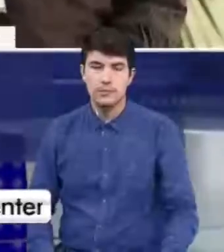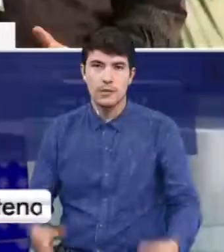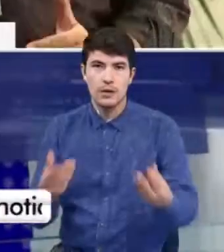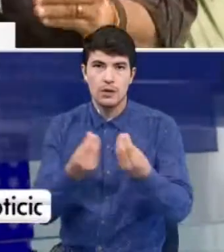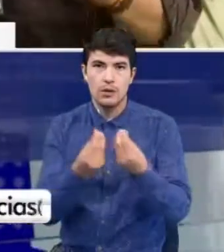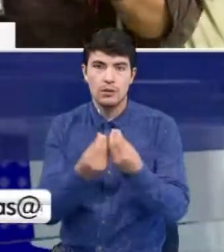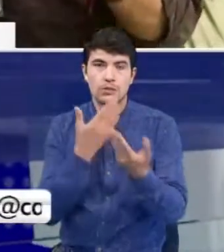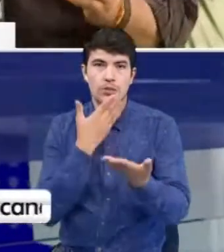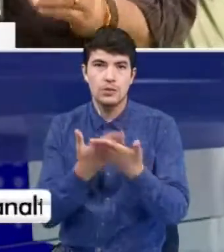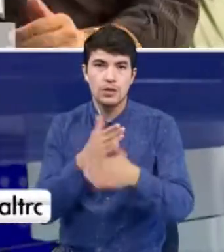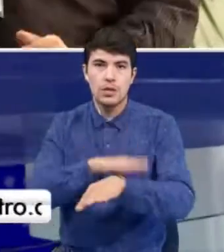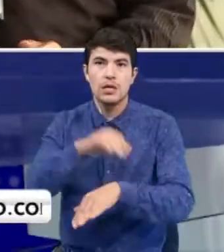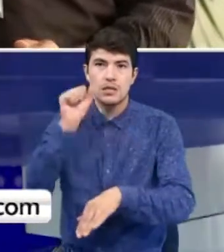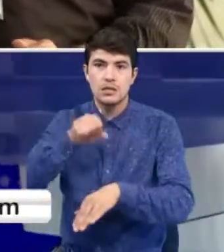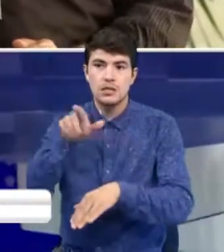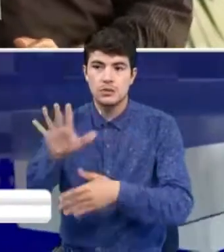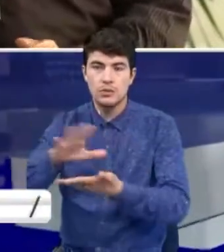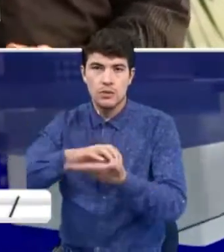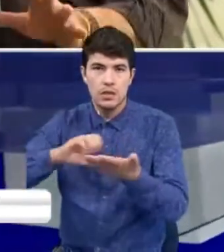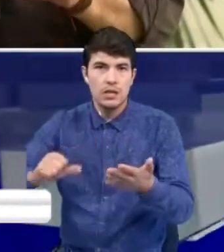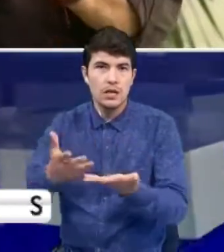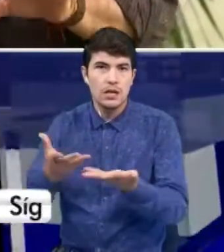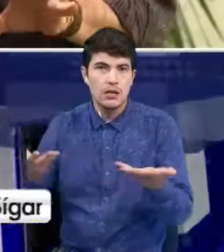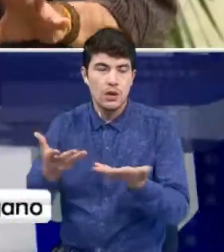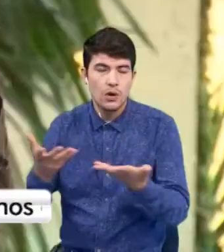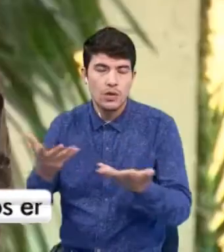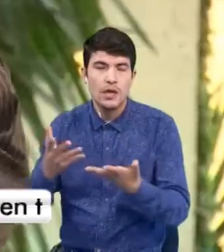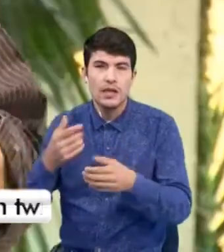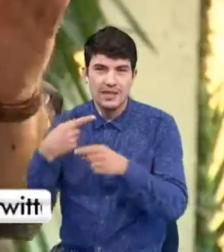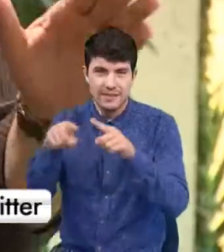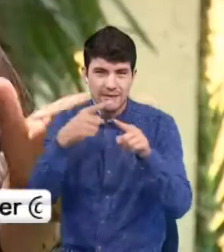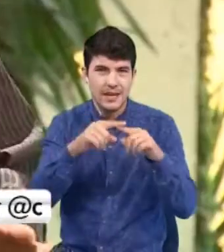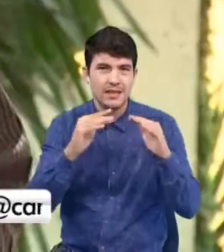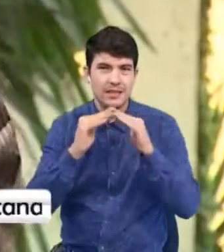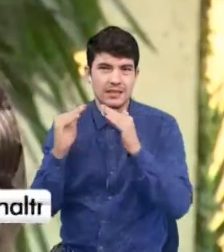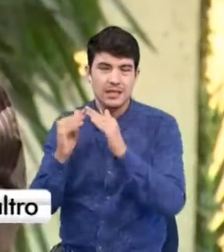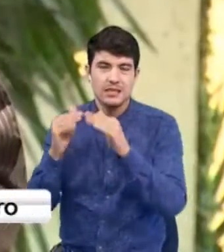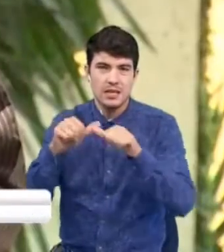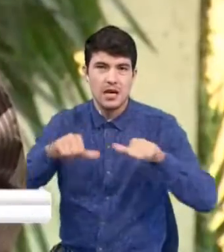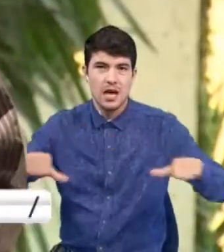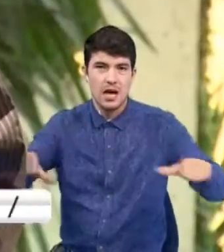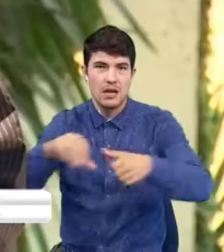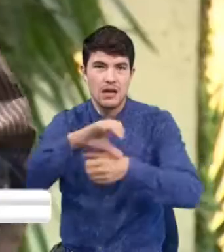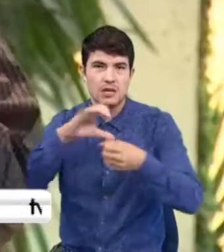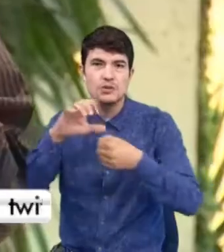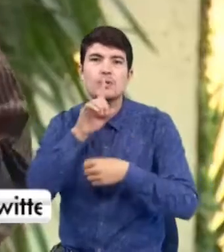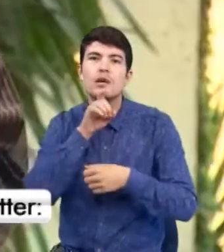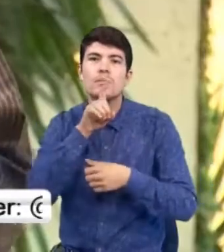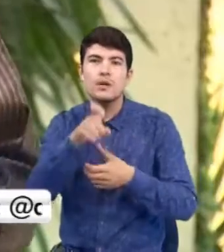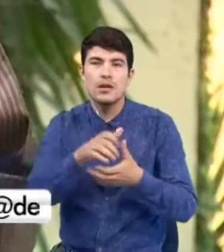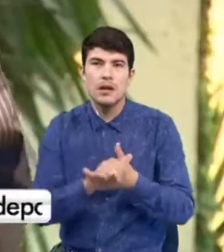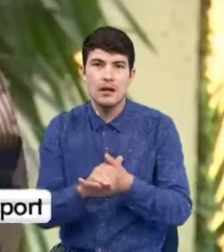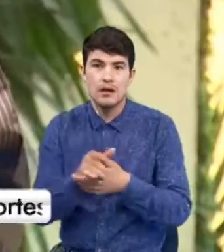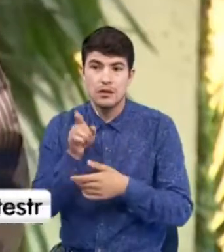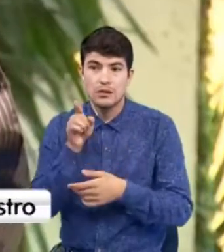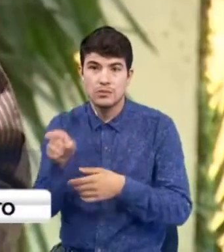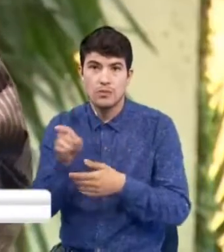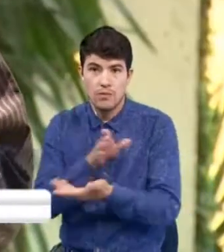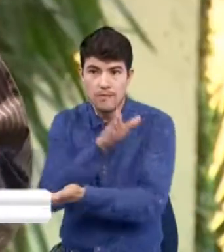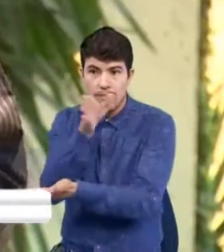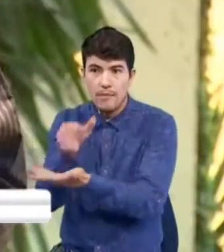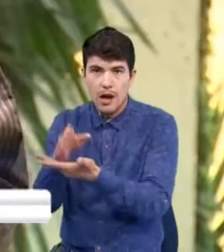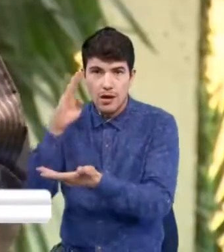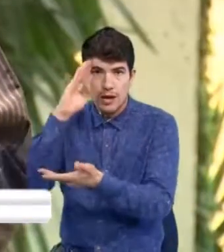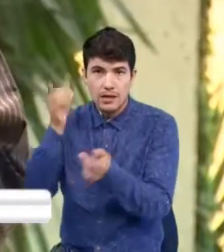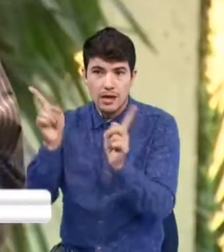Compañero, buenas tardes. Pues esta extinción de dominio se hizo en las últimas horas en varias viviendas del área metropolitana de Bucaramanga. Hasta allí llegó la policía